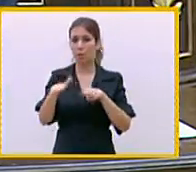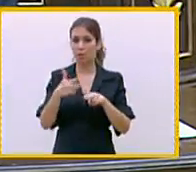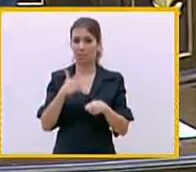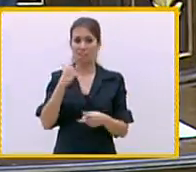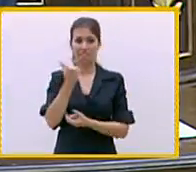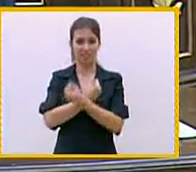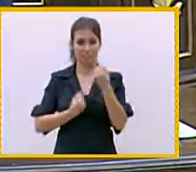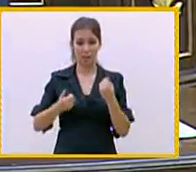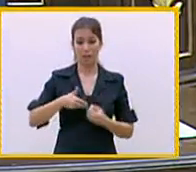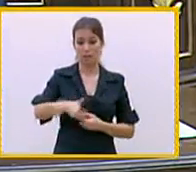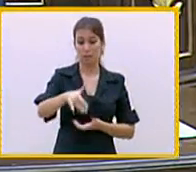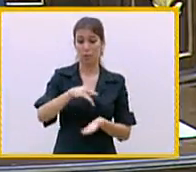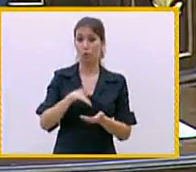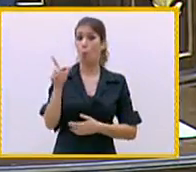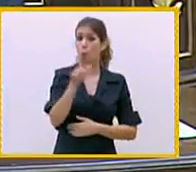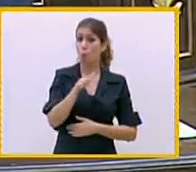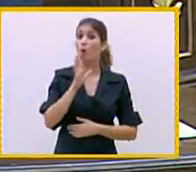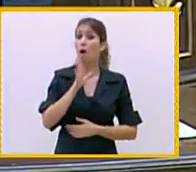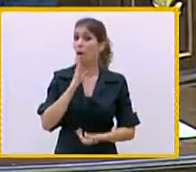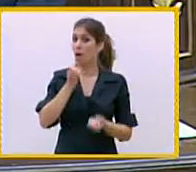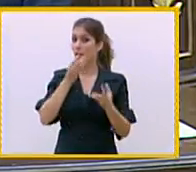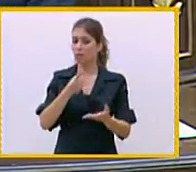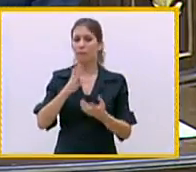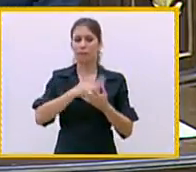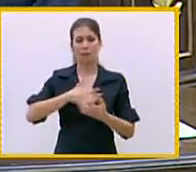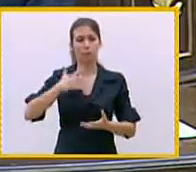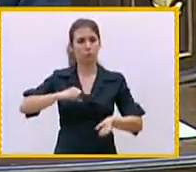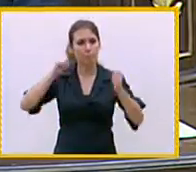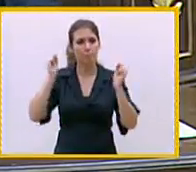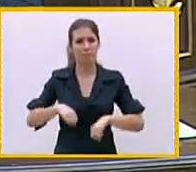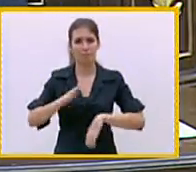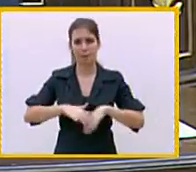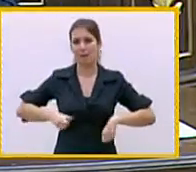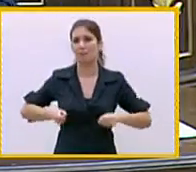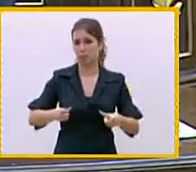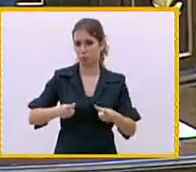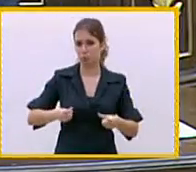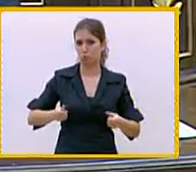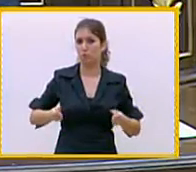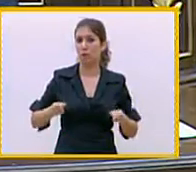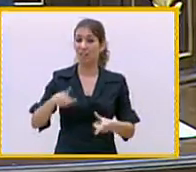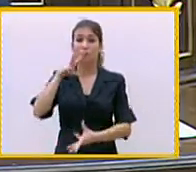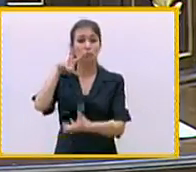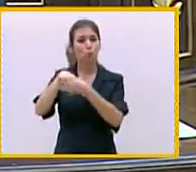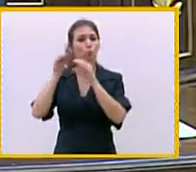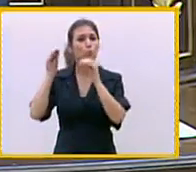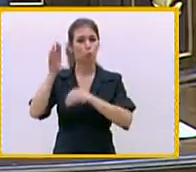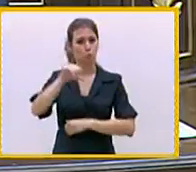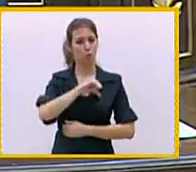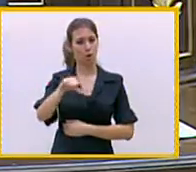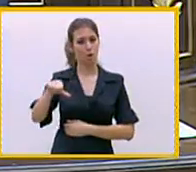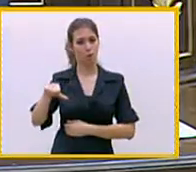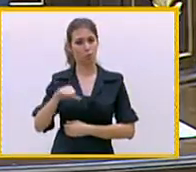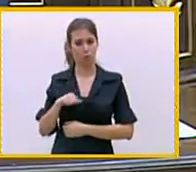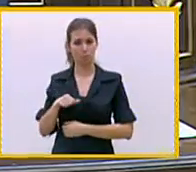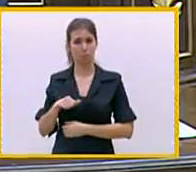del próximo mes de julio, la aprobación de una regla de gasto a las comunidades autónomas,